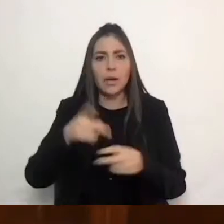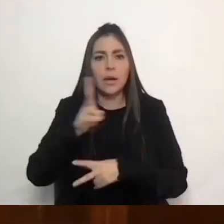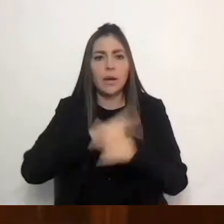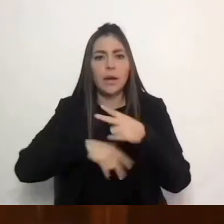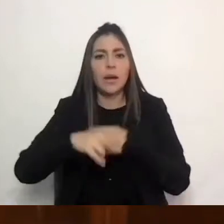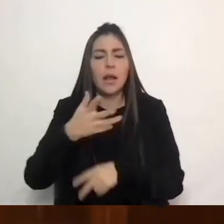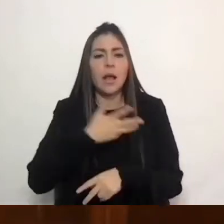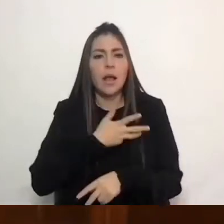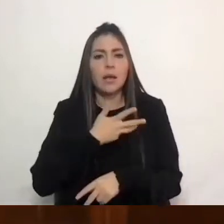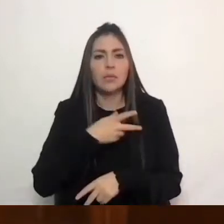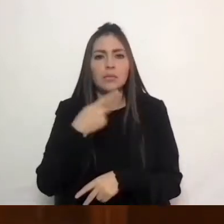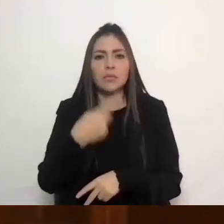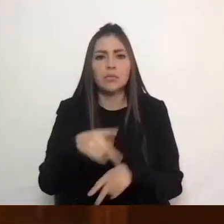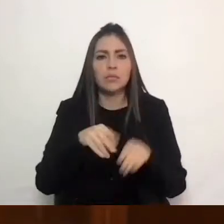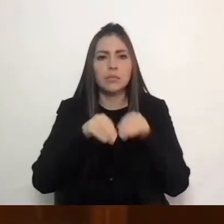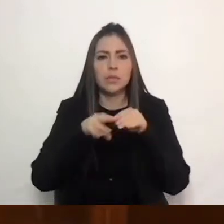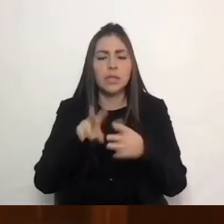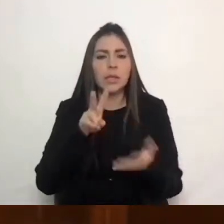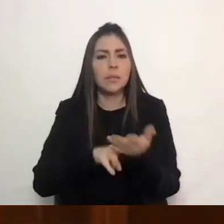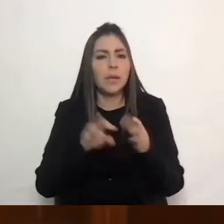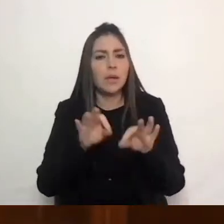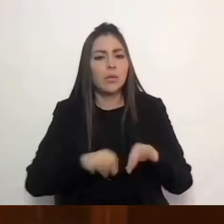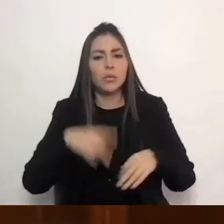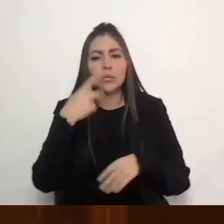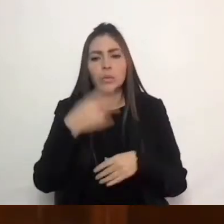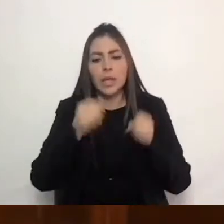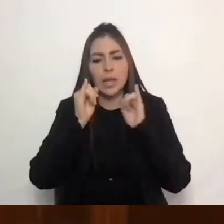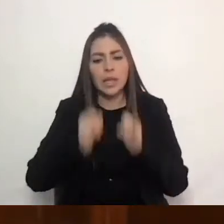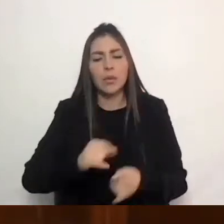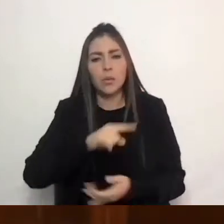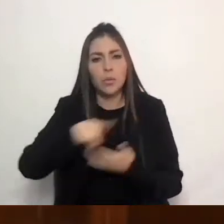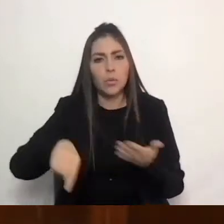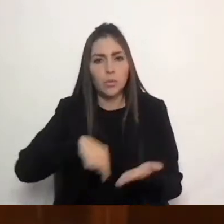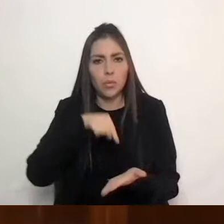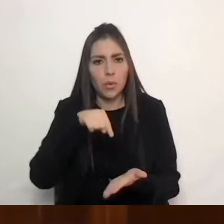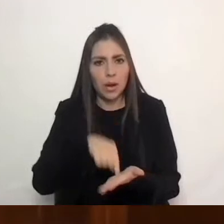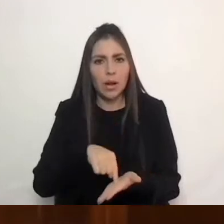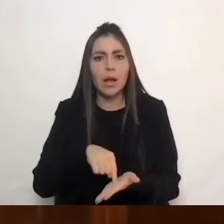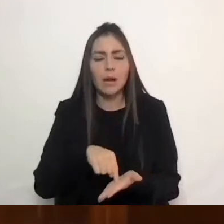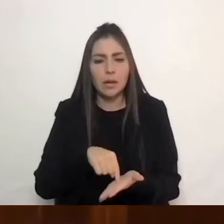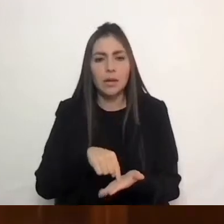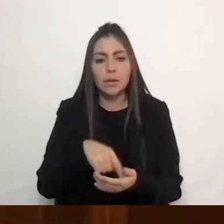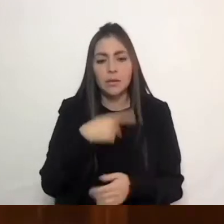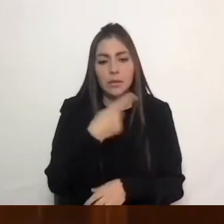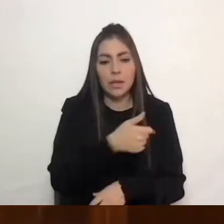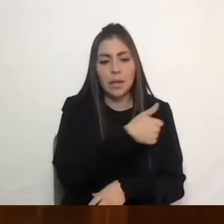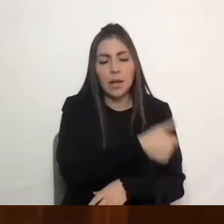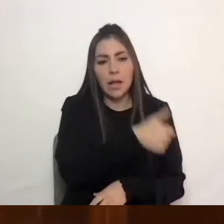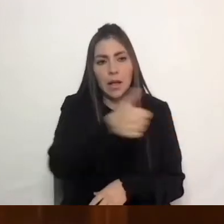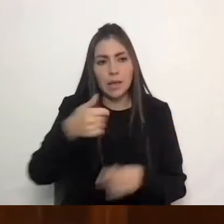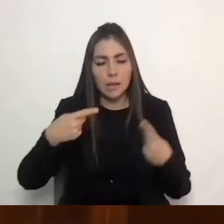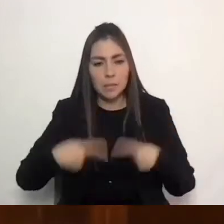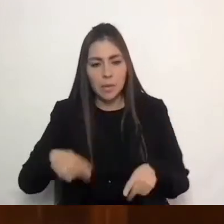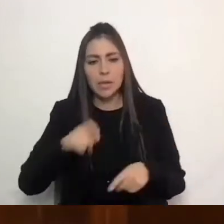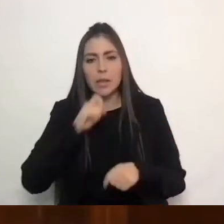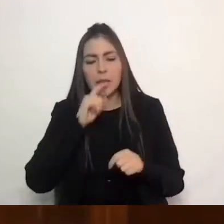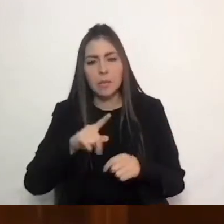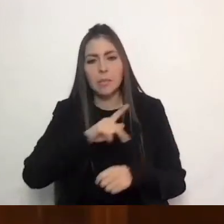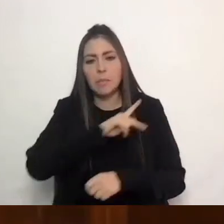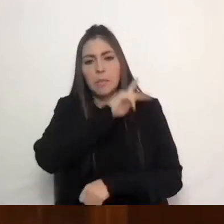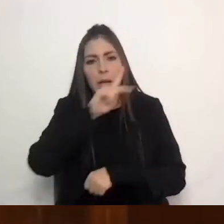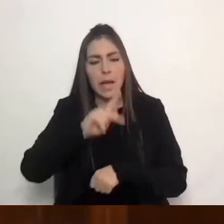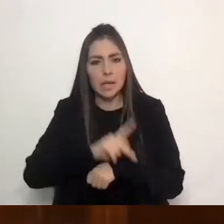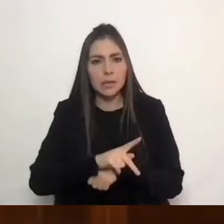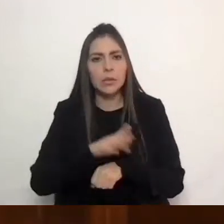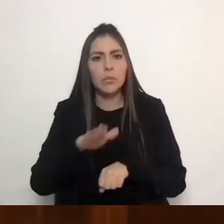y los bienes simbólicos de la identidad local, ciudadana y nacional a través de ofrecer disponibilidad